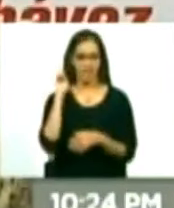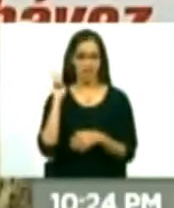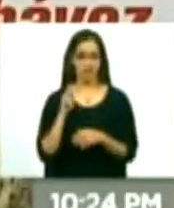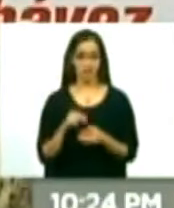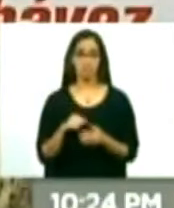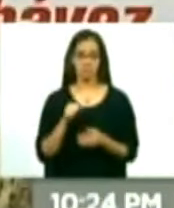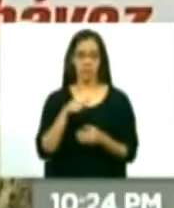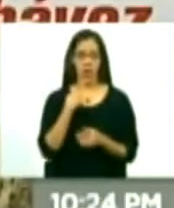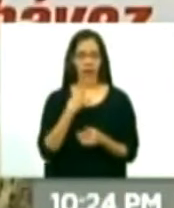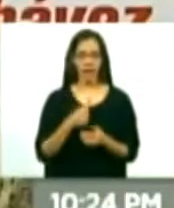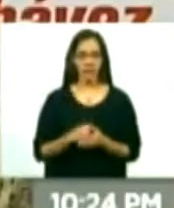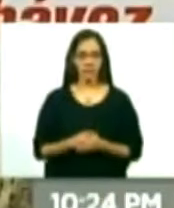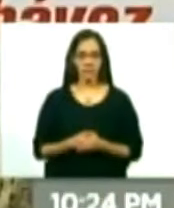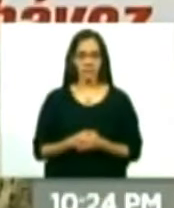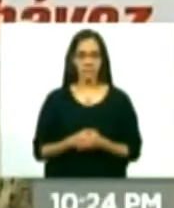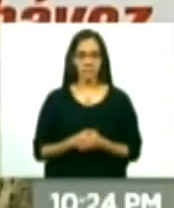decir.